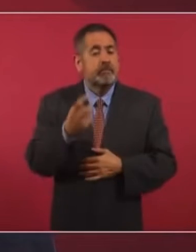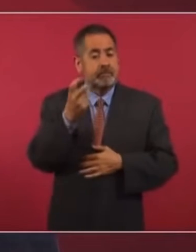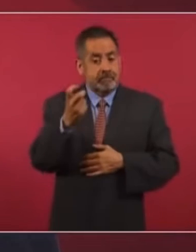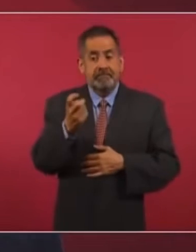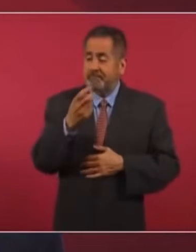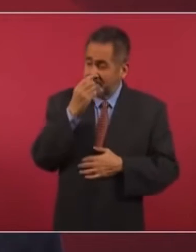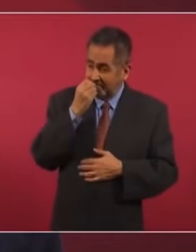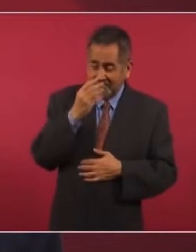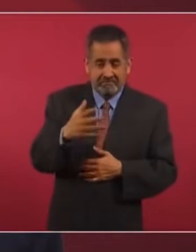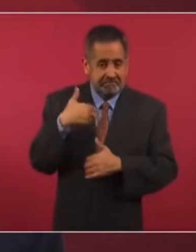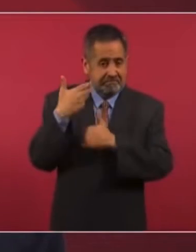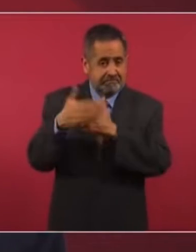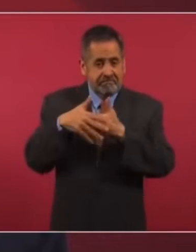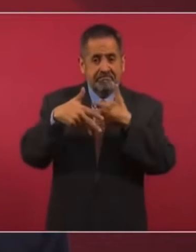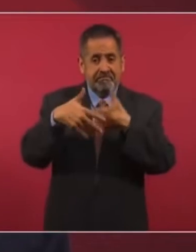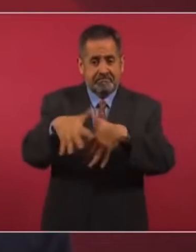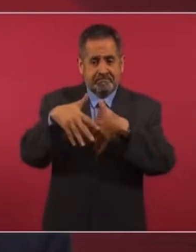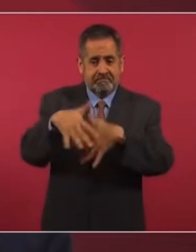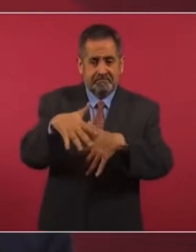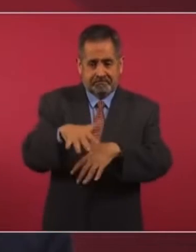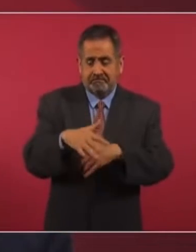marcha.